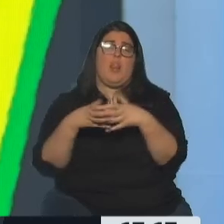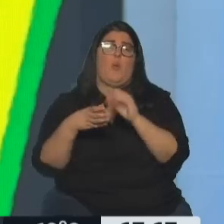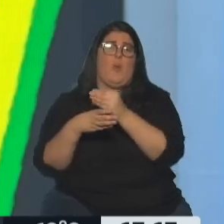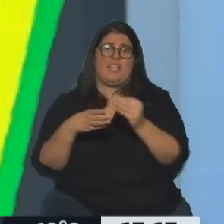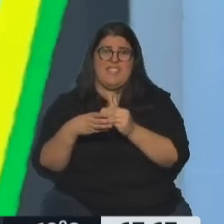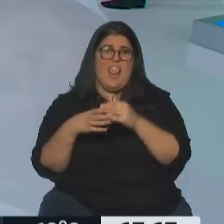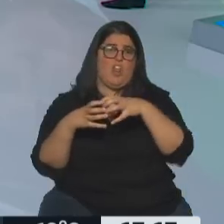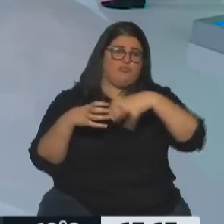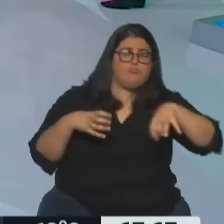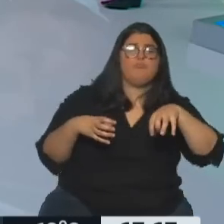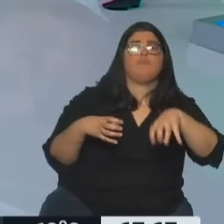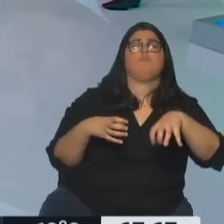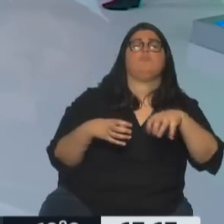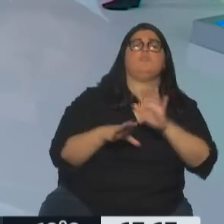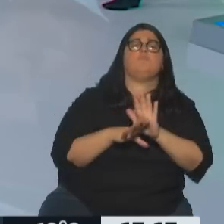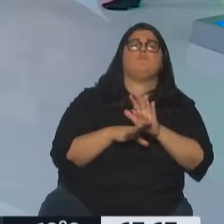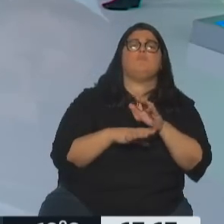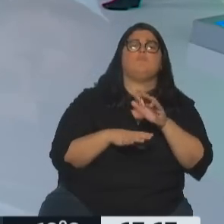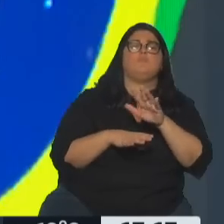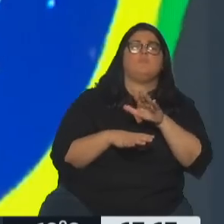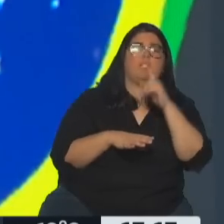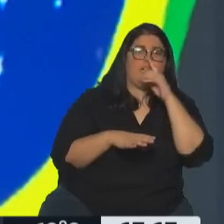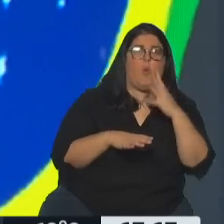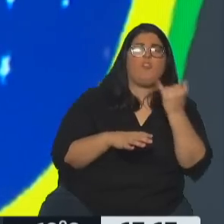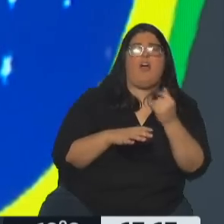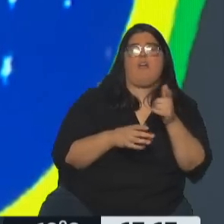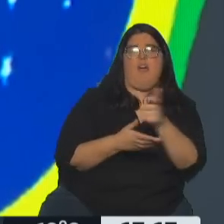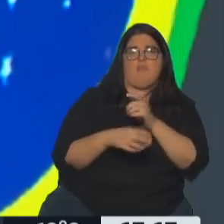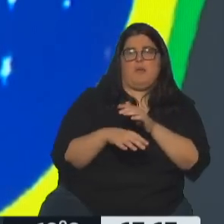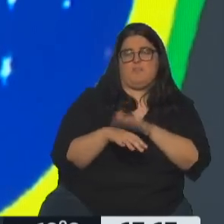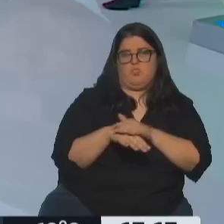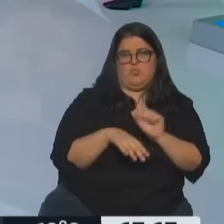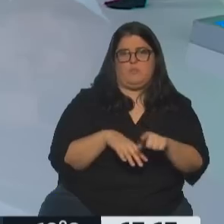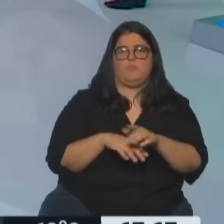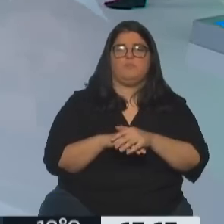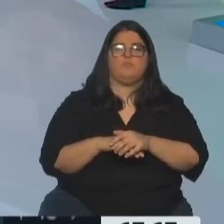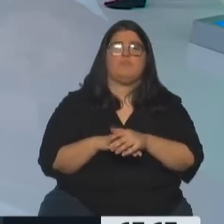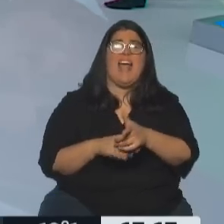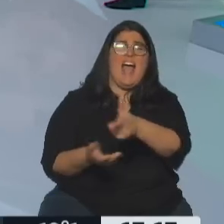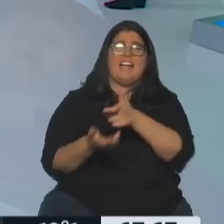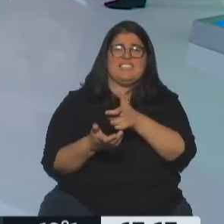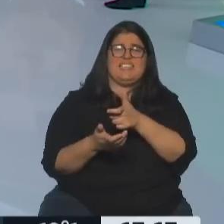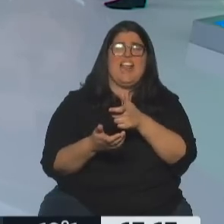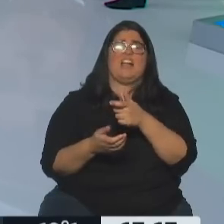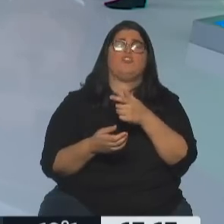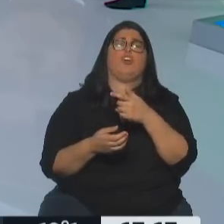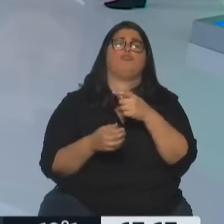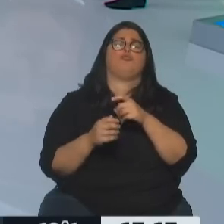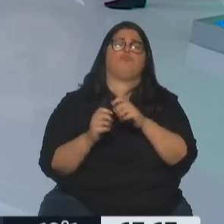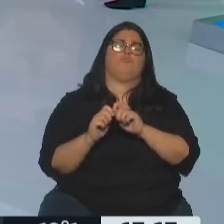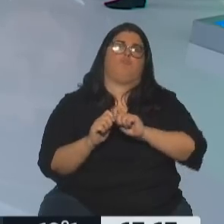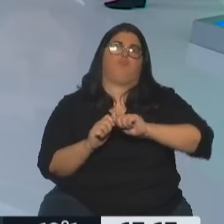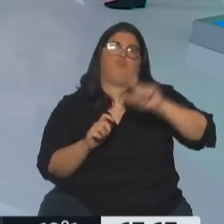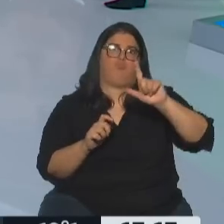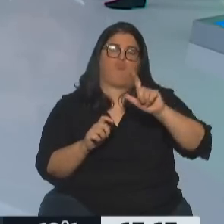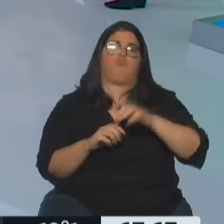de 56 cada 100.000 habitantes. Asesinatos de 58.000 en 2007 a 41.069